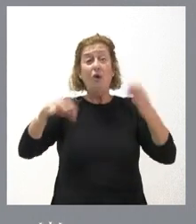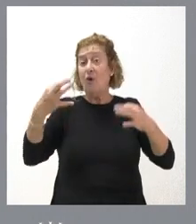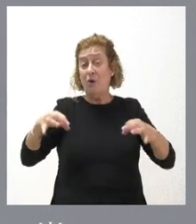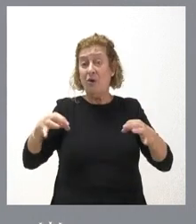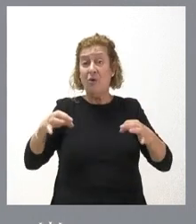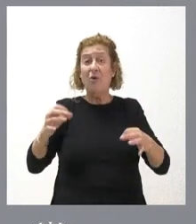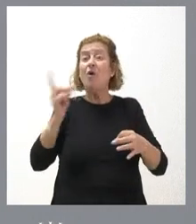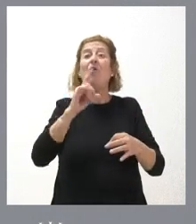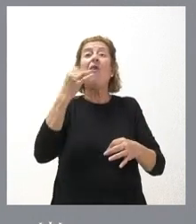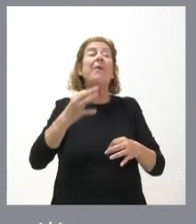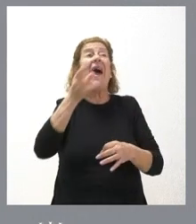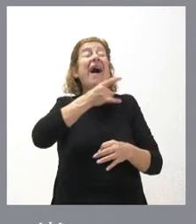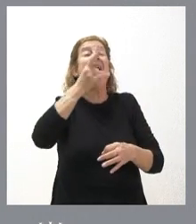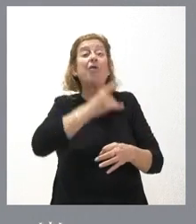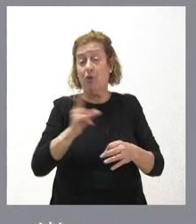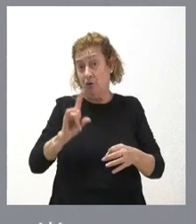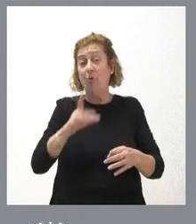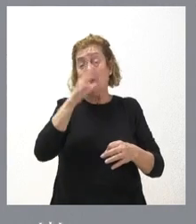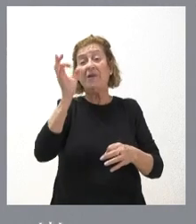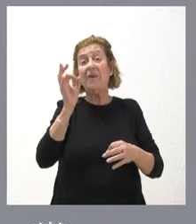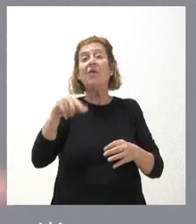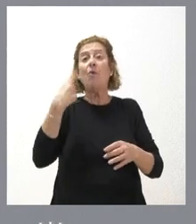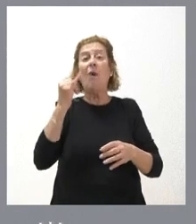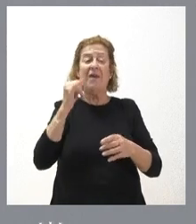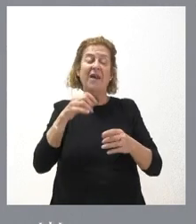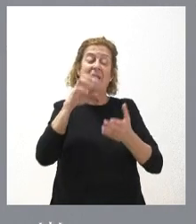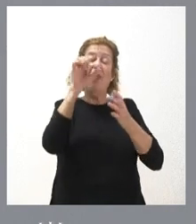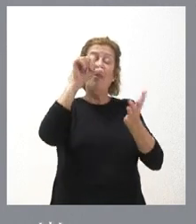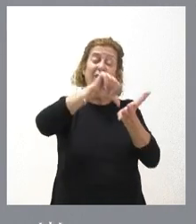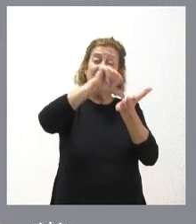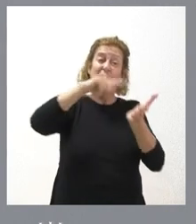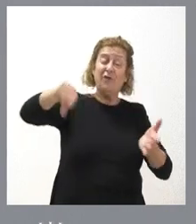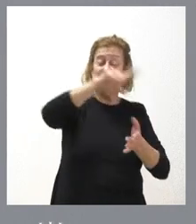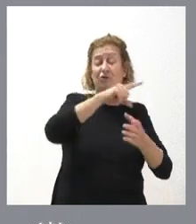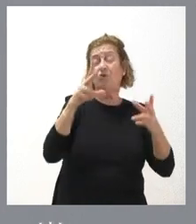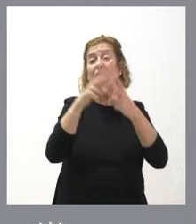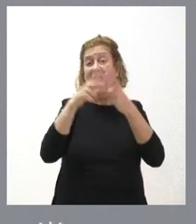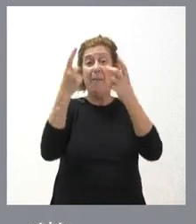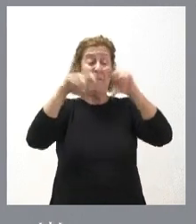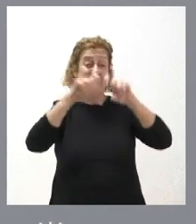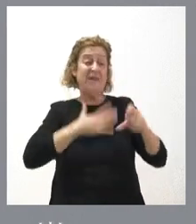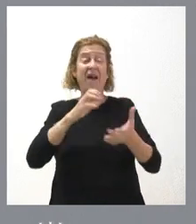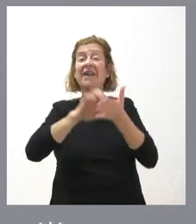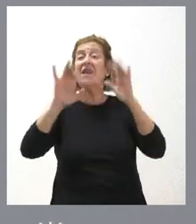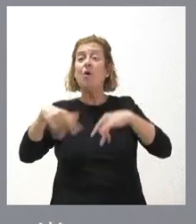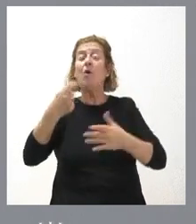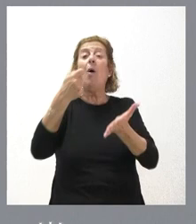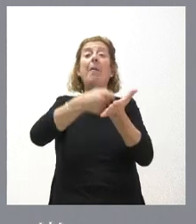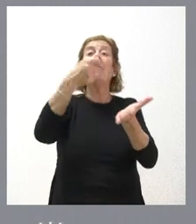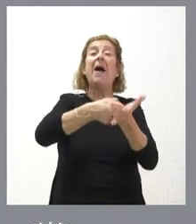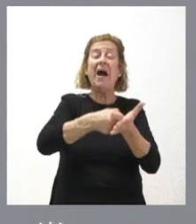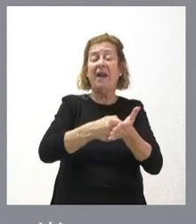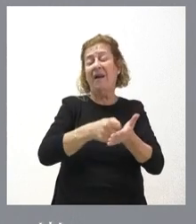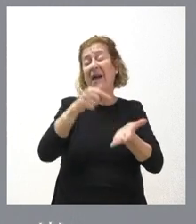No se deben cometer errores porque es verdad que luego hay sedes sociales de empresas que operan en Castilla y león y que a lo mejor luego el pago del impuesto de sociedades se hace Donde